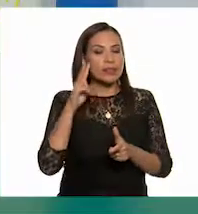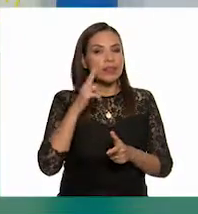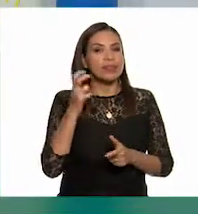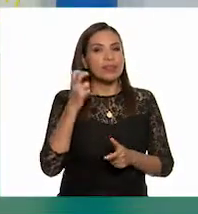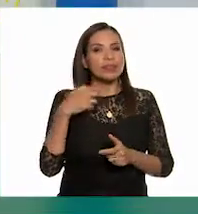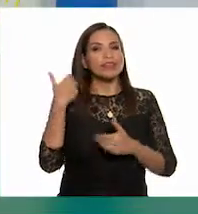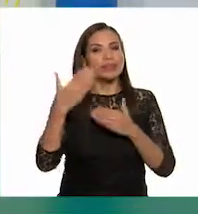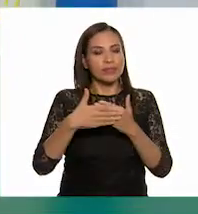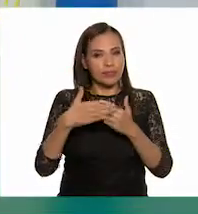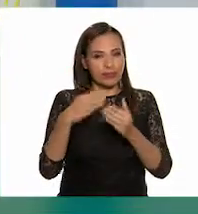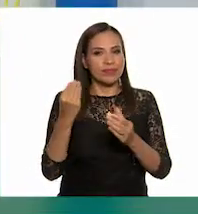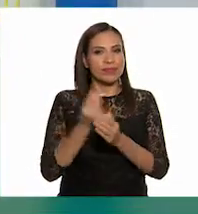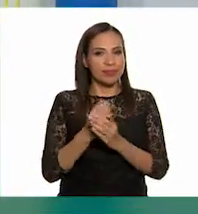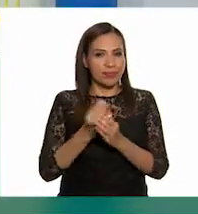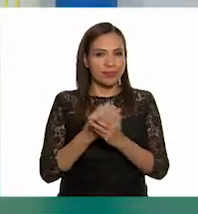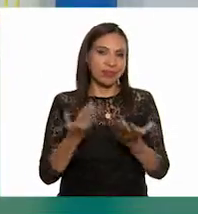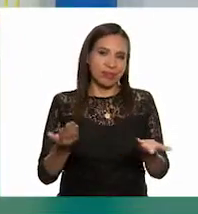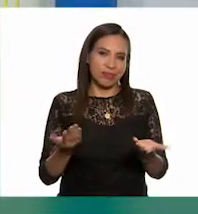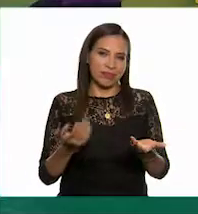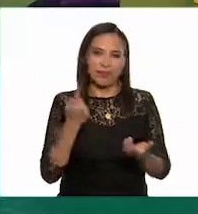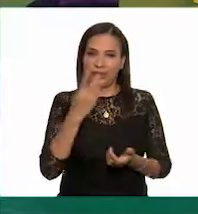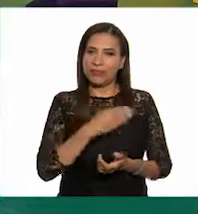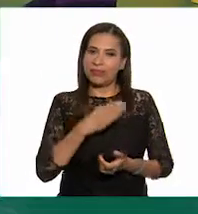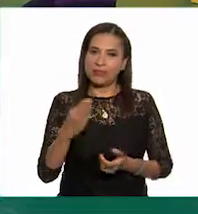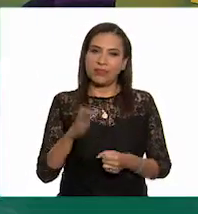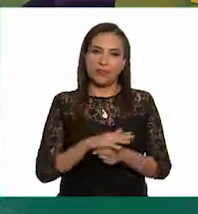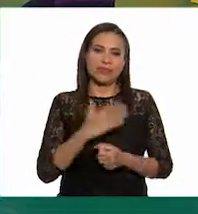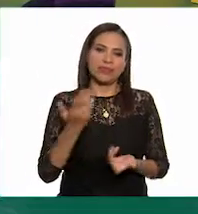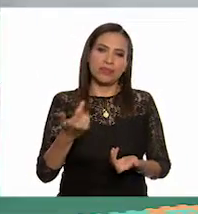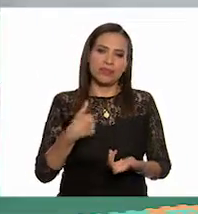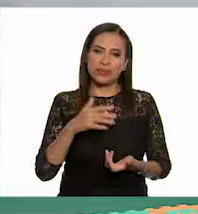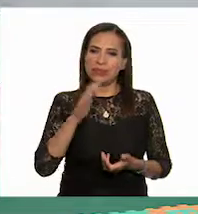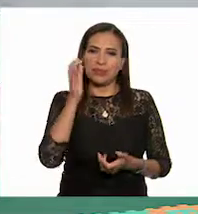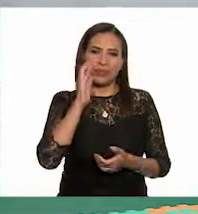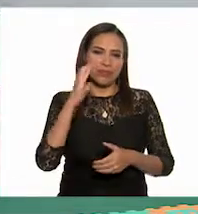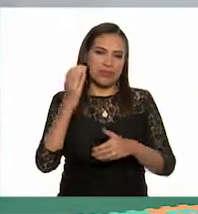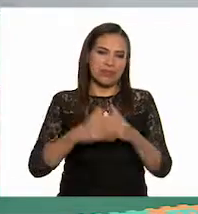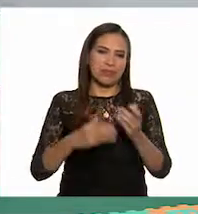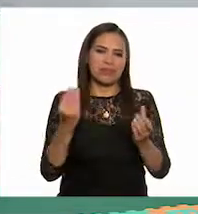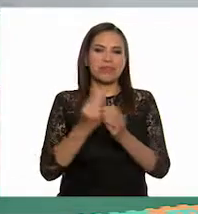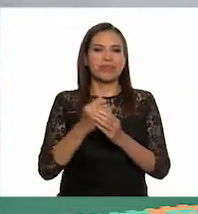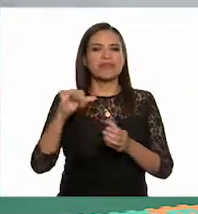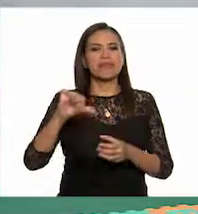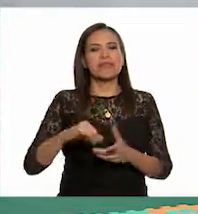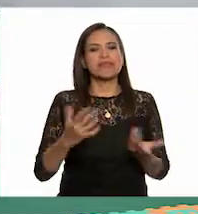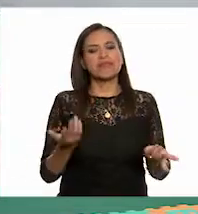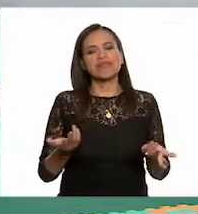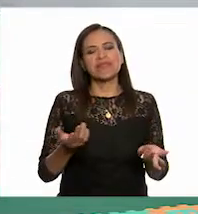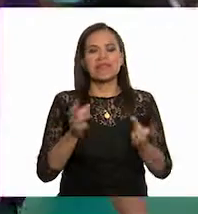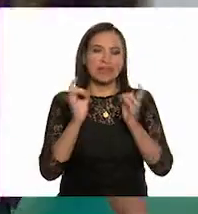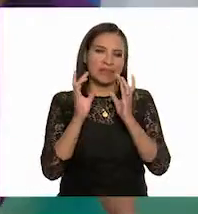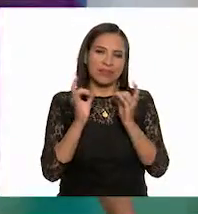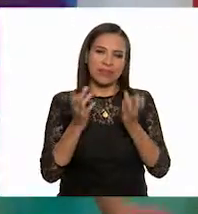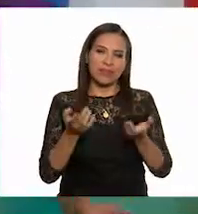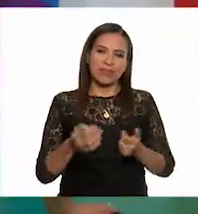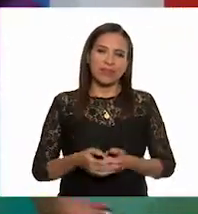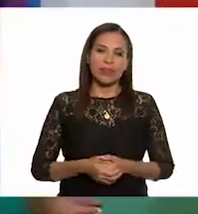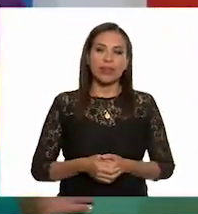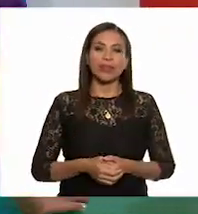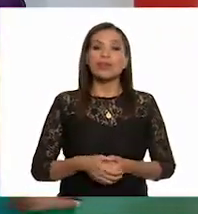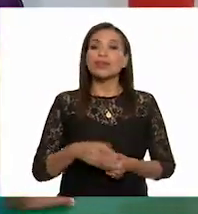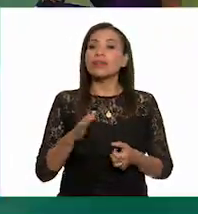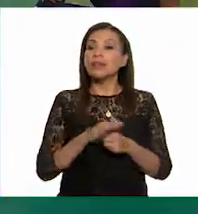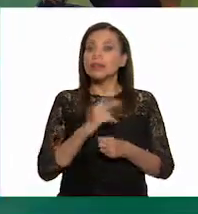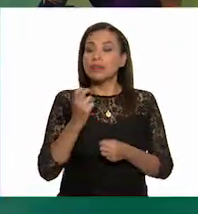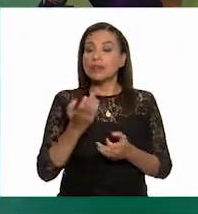eso la próxima clase. ¡Ay, sí, qué bueno! Porque, oigan, ya casi termina nuestra clase de hoy. ¡Ay, no me digas! Bueno,